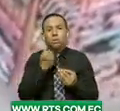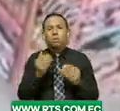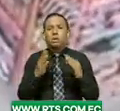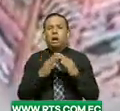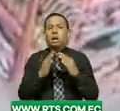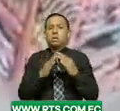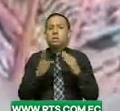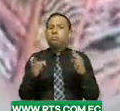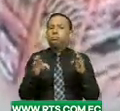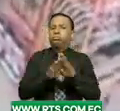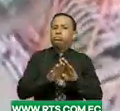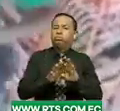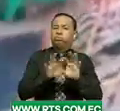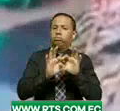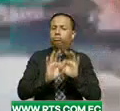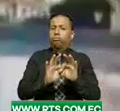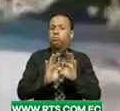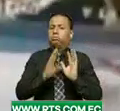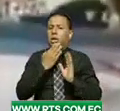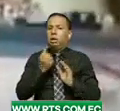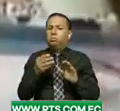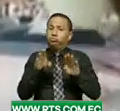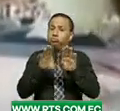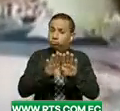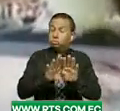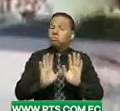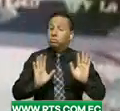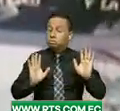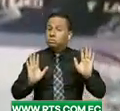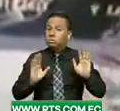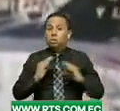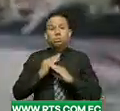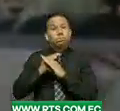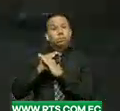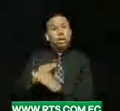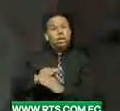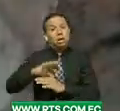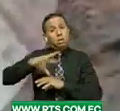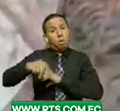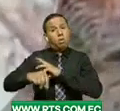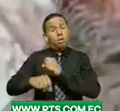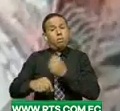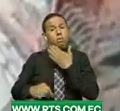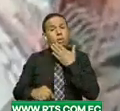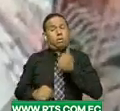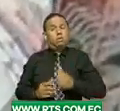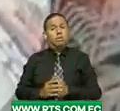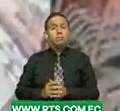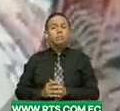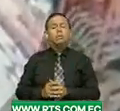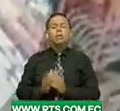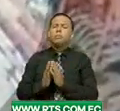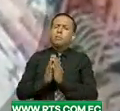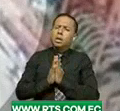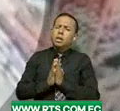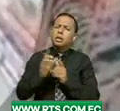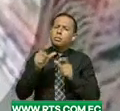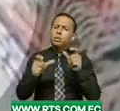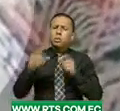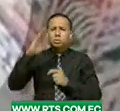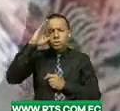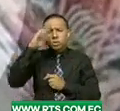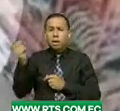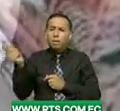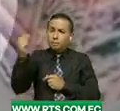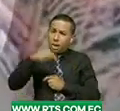domicilio, pasar con la puerta cerrada para evitar la delincuencia. Solicitan resguardo policial, pues constantemente